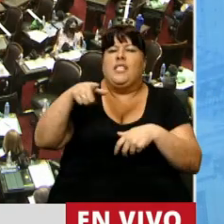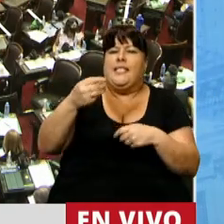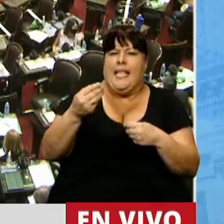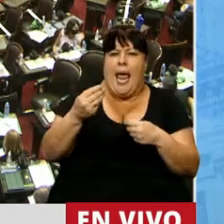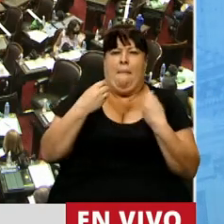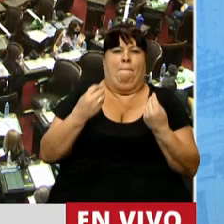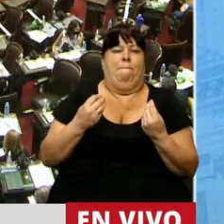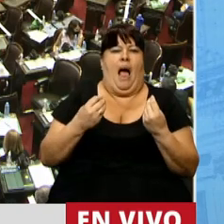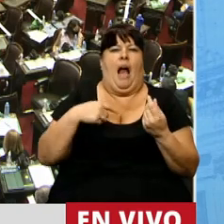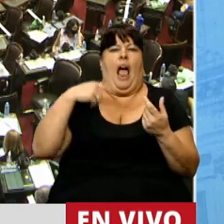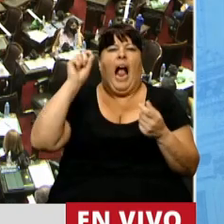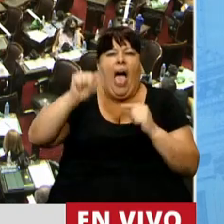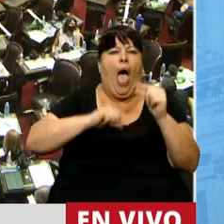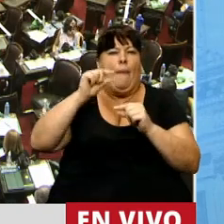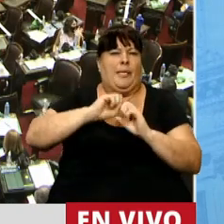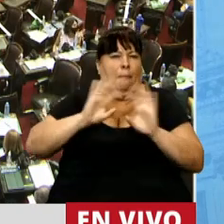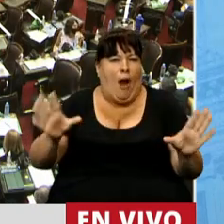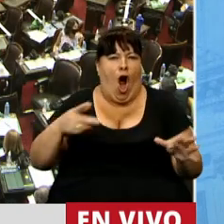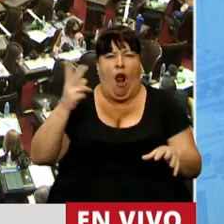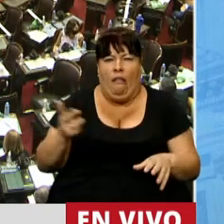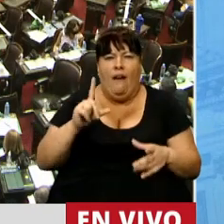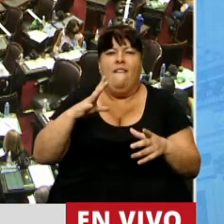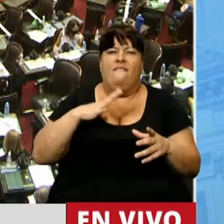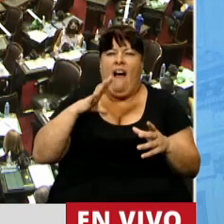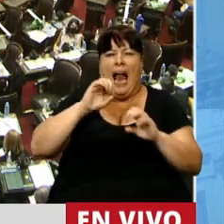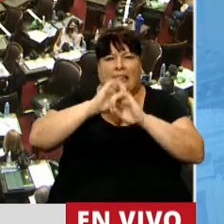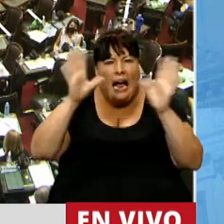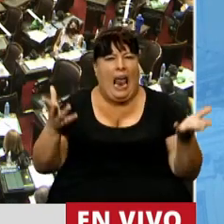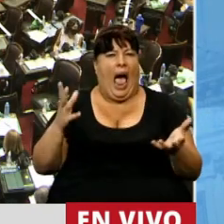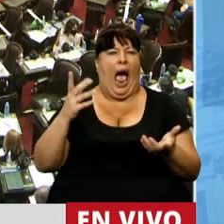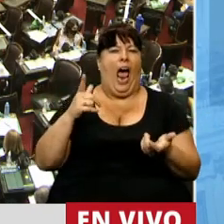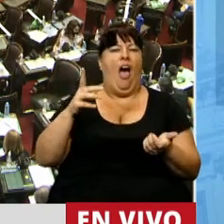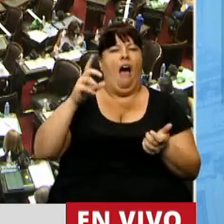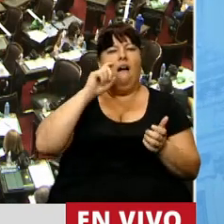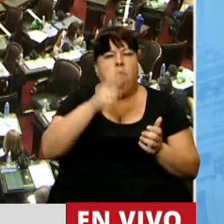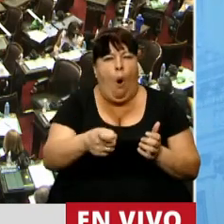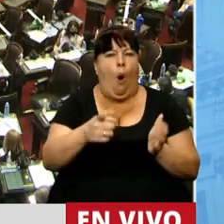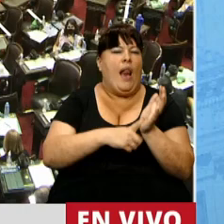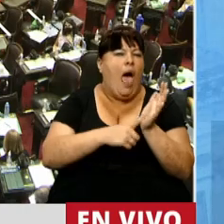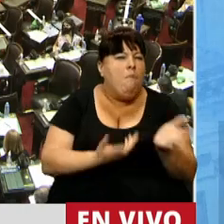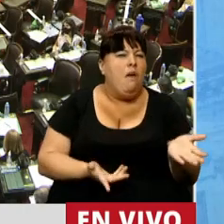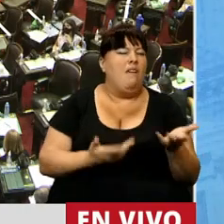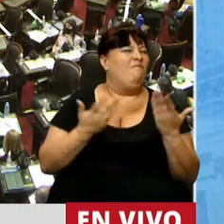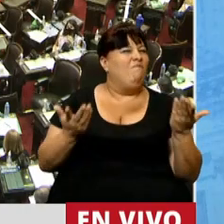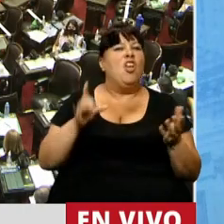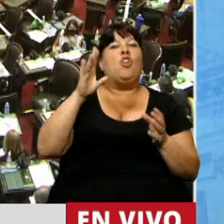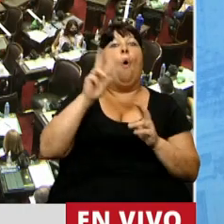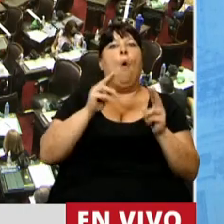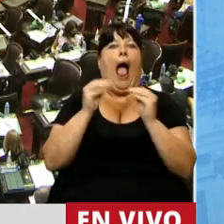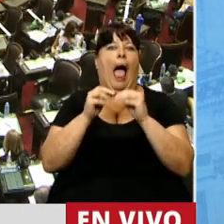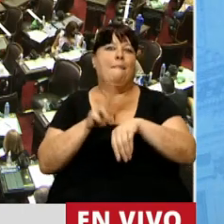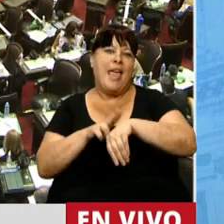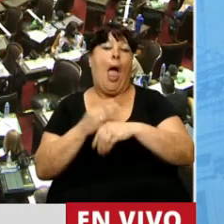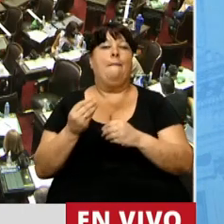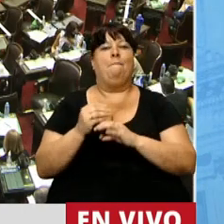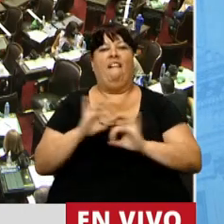para no seguirse pauperizando cuando no hay transparencia, cuando no se respetan reglas, cuando lo que importa es ser amigo de alguien para